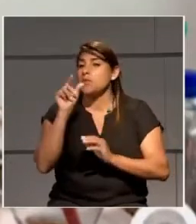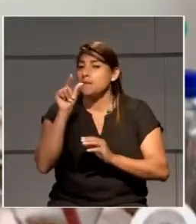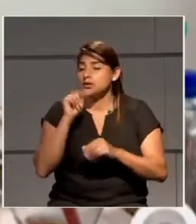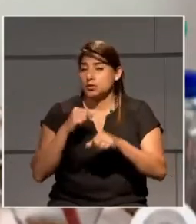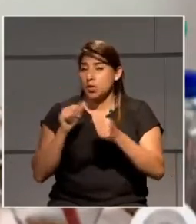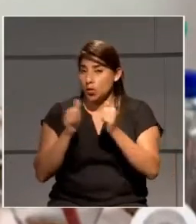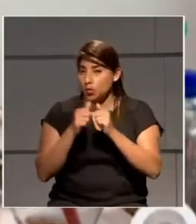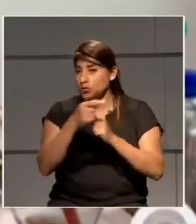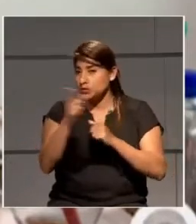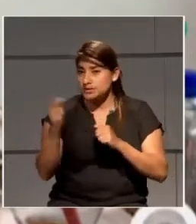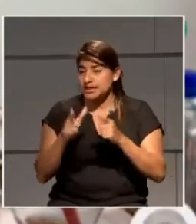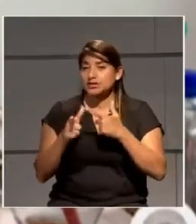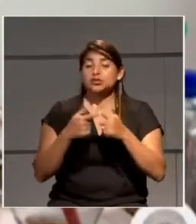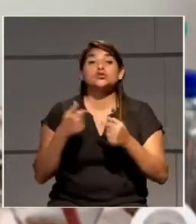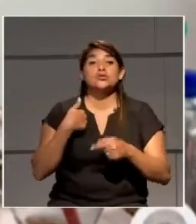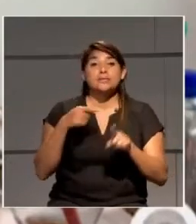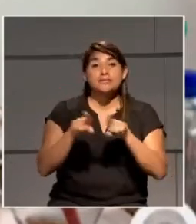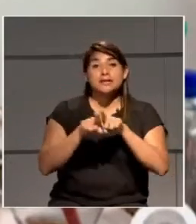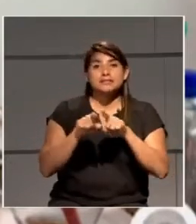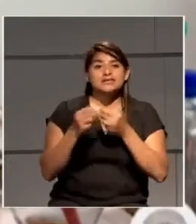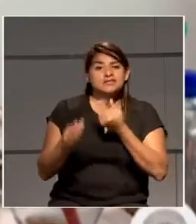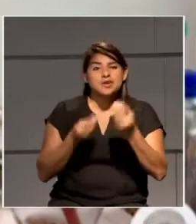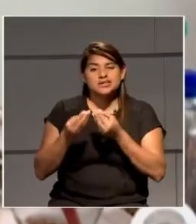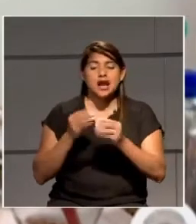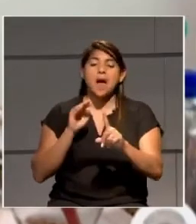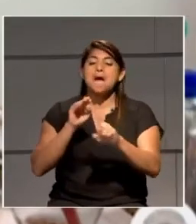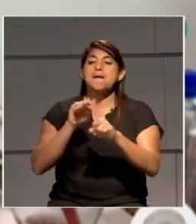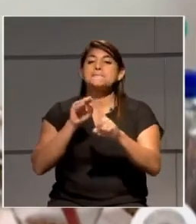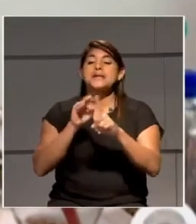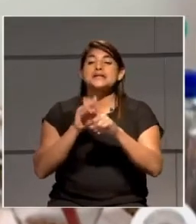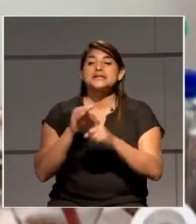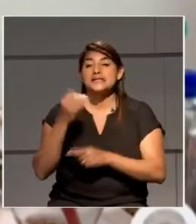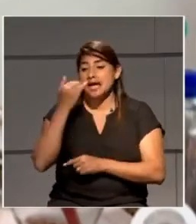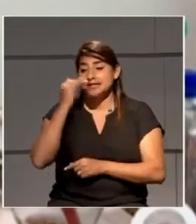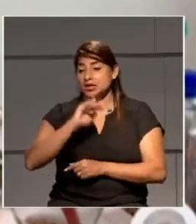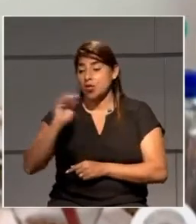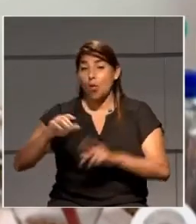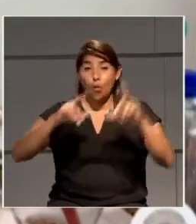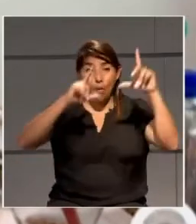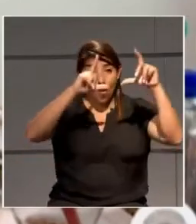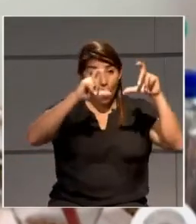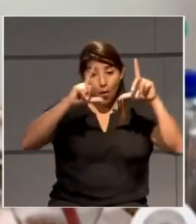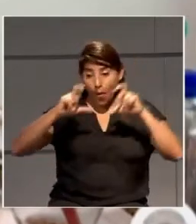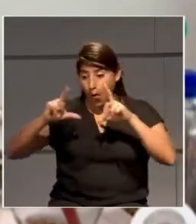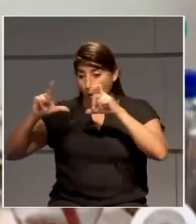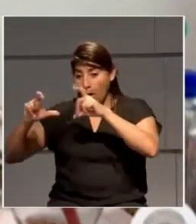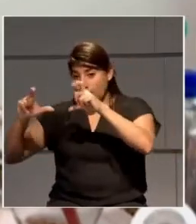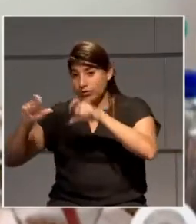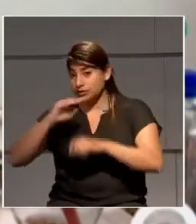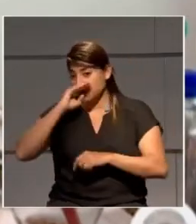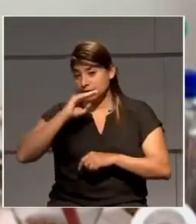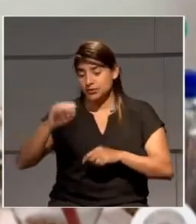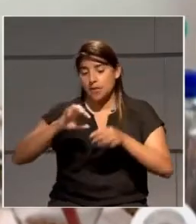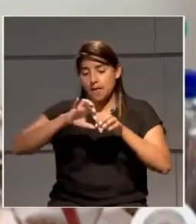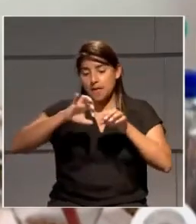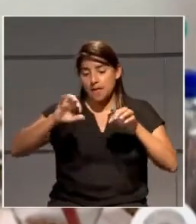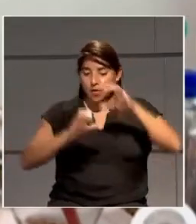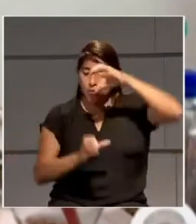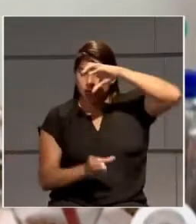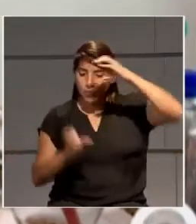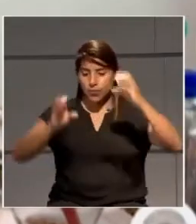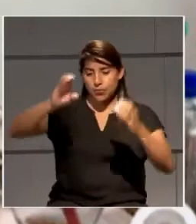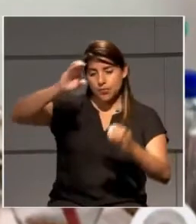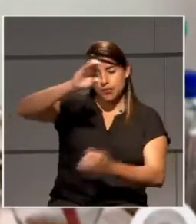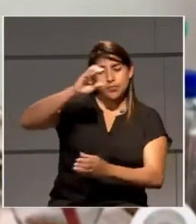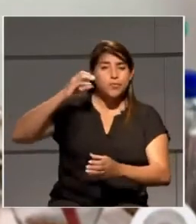si vos aprovechas, entonces yo también aprovecho. Voy a ver si ya los chicos han mandado imágenes o fotos de los palitos de lluvia aquí en el